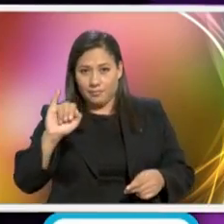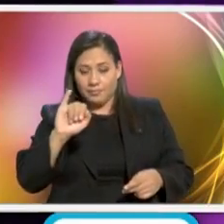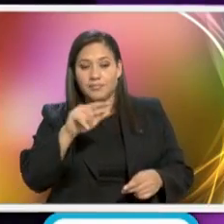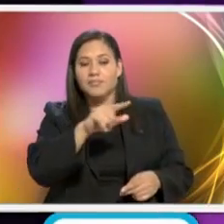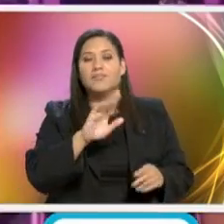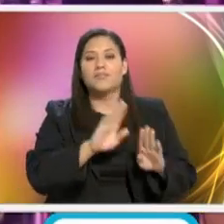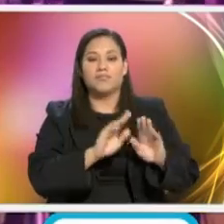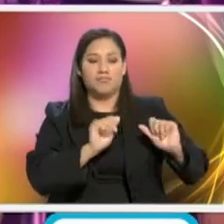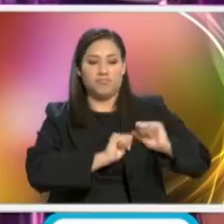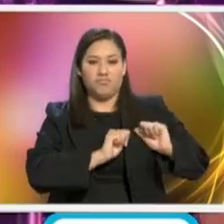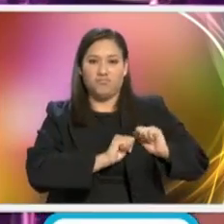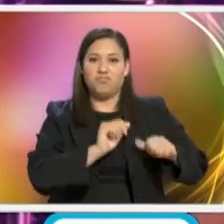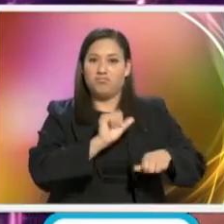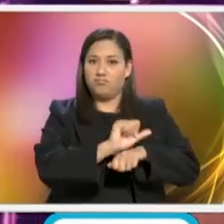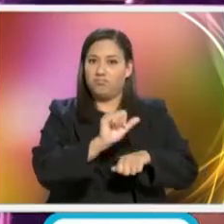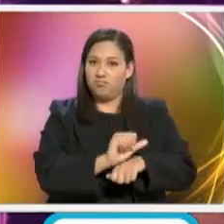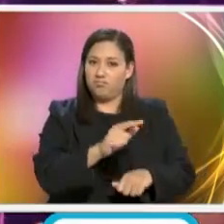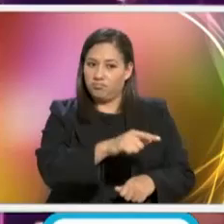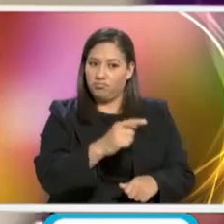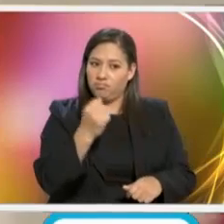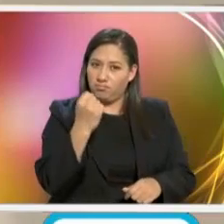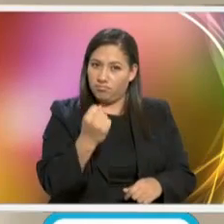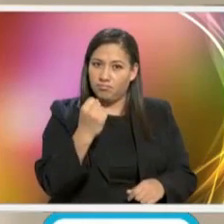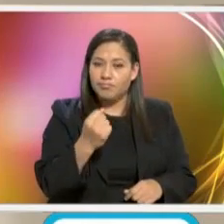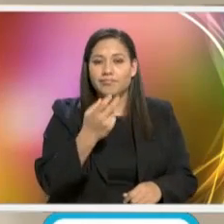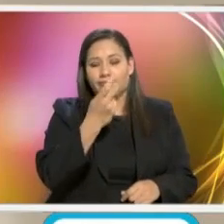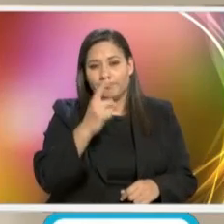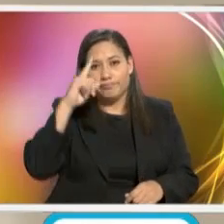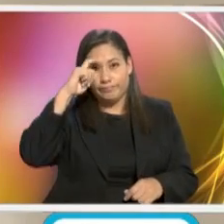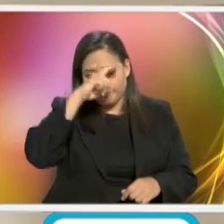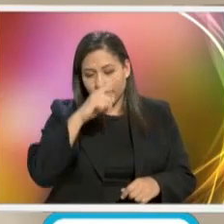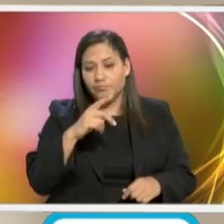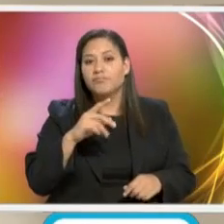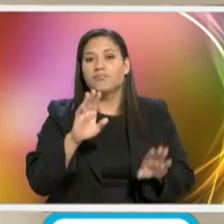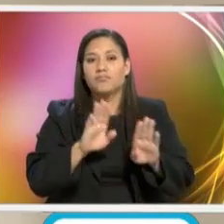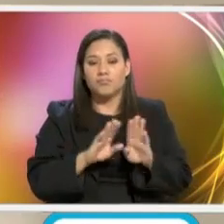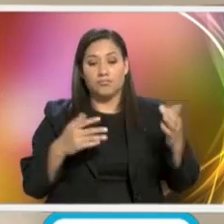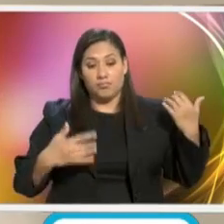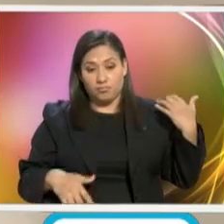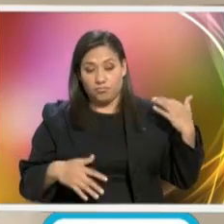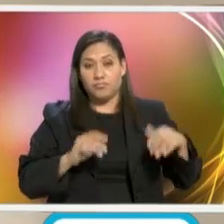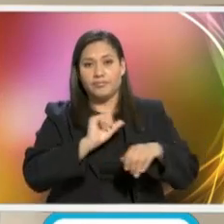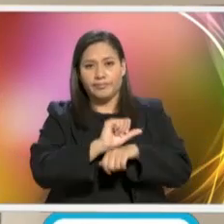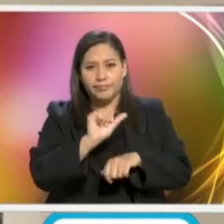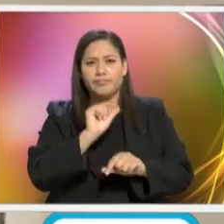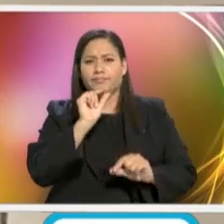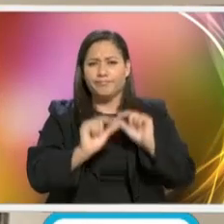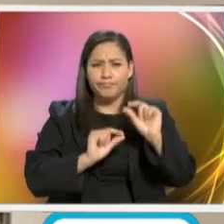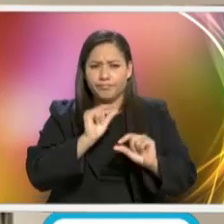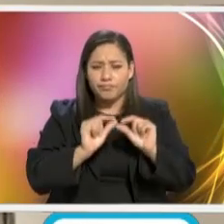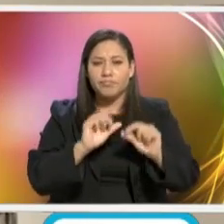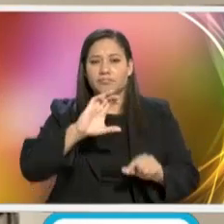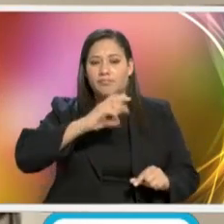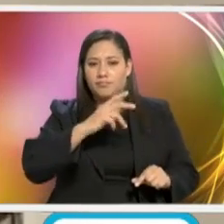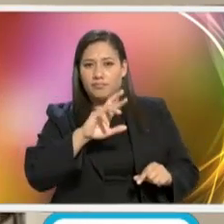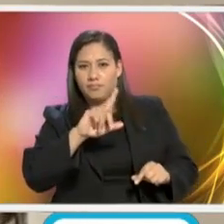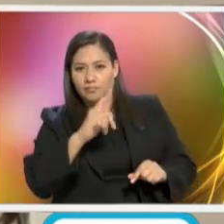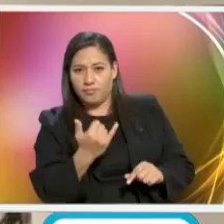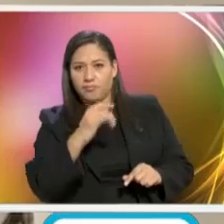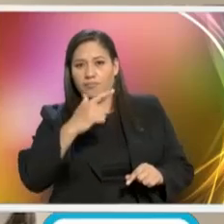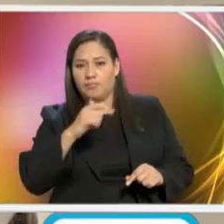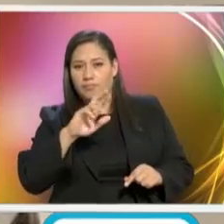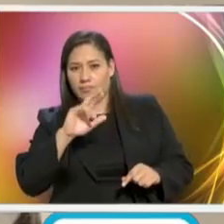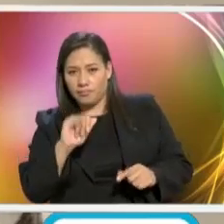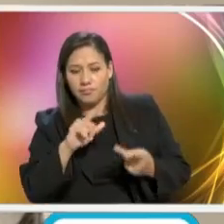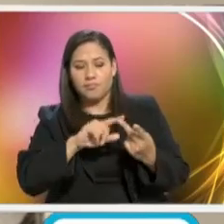dictadura militar en Argentina, de pronto Sí. también eso cae, y un movimiento de rock en Argentina que empieza quizá con Charly García, con Spinetta,